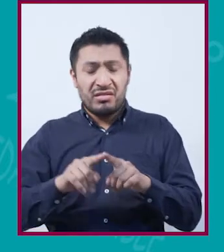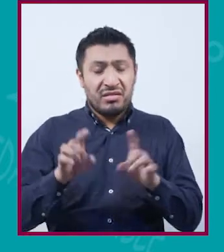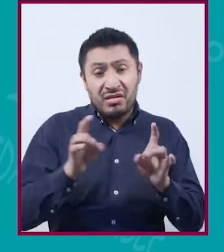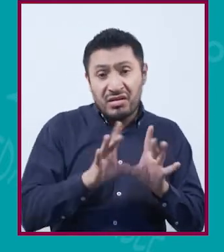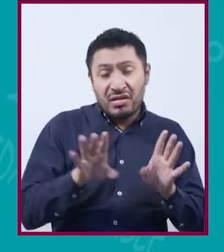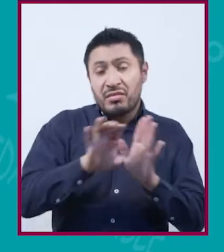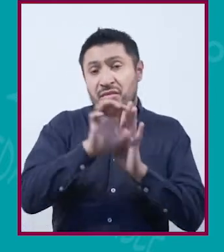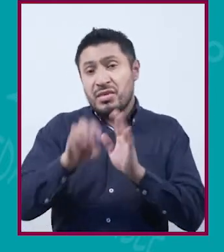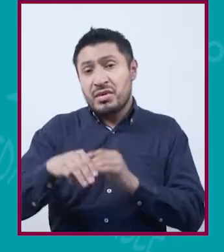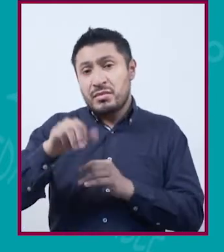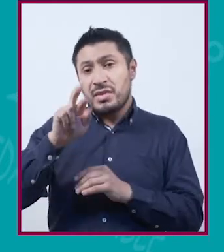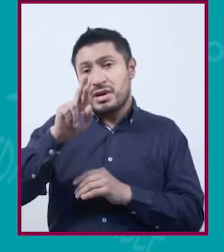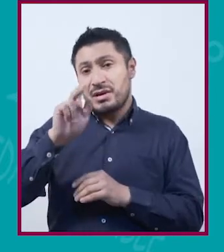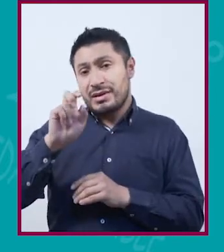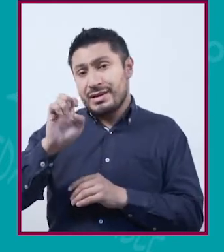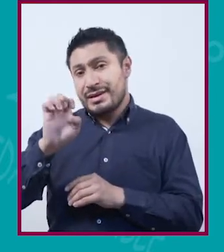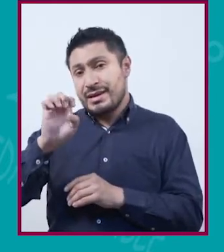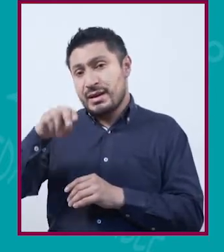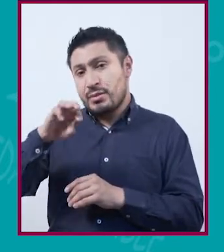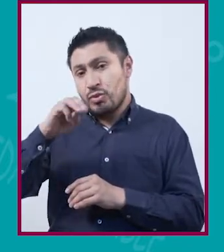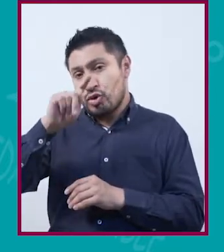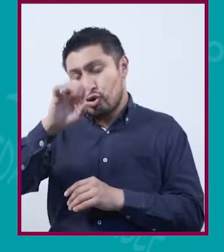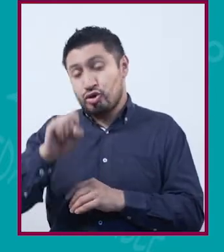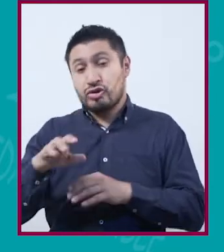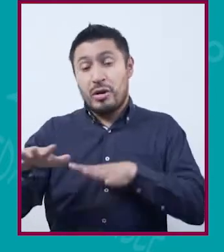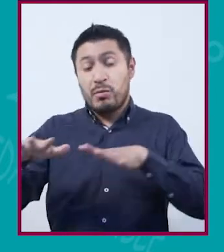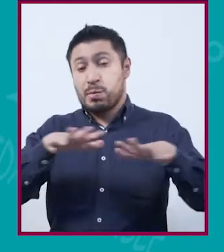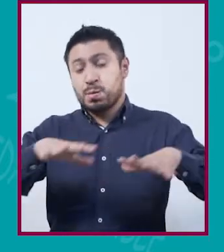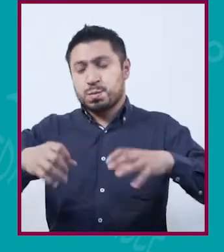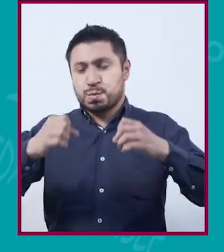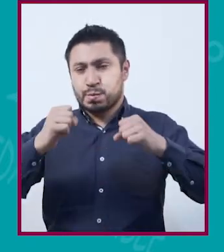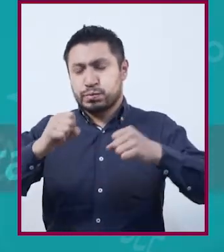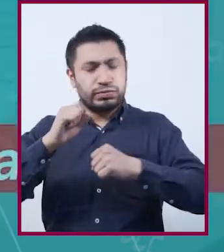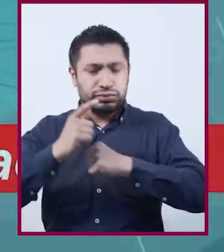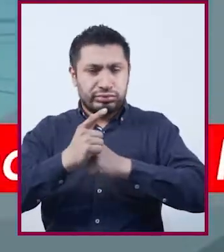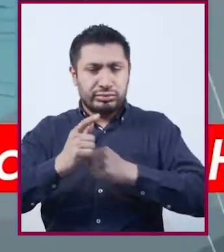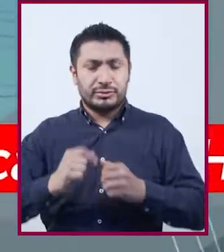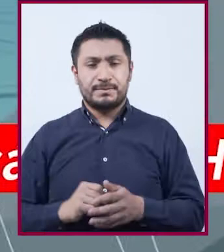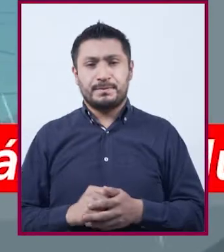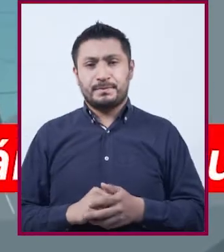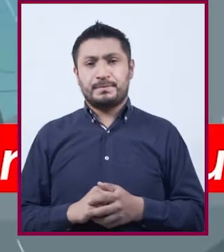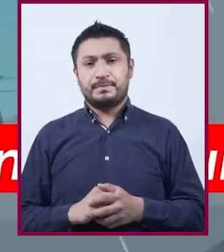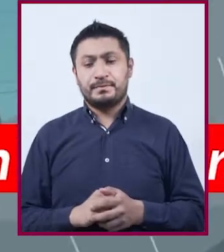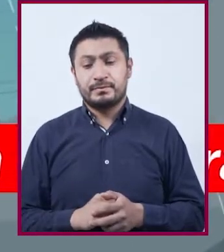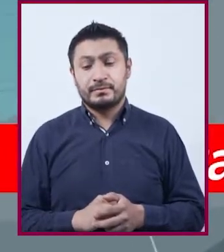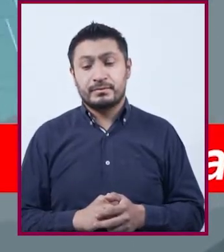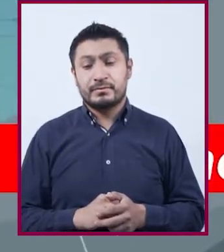lo hacemos en otros casos como maremotos o terremotos, sismos.